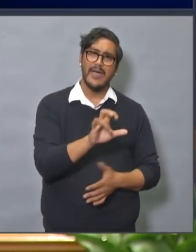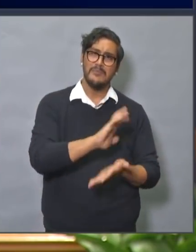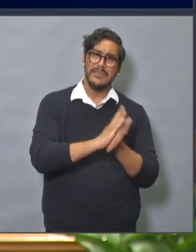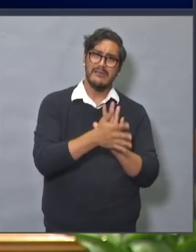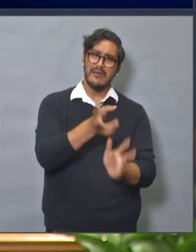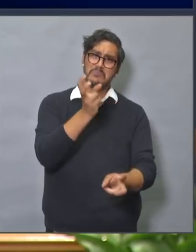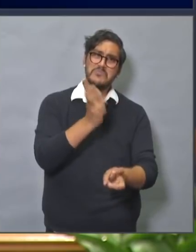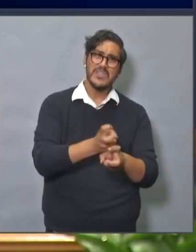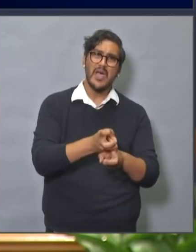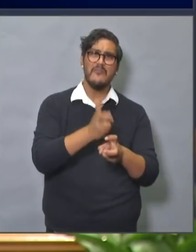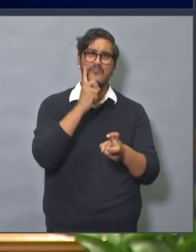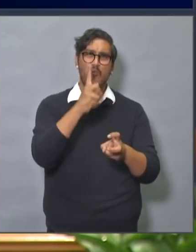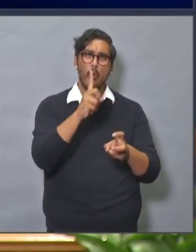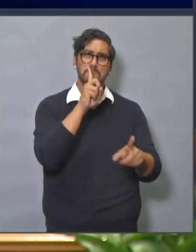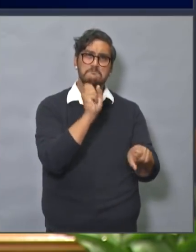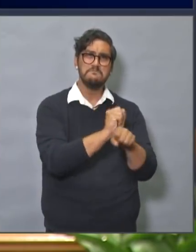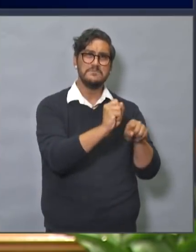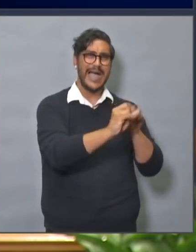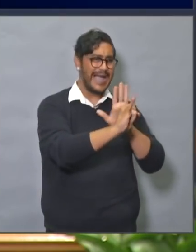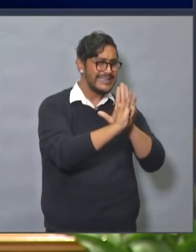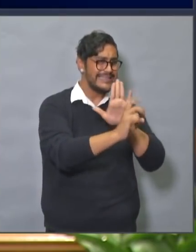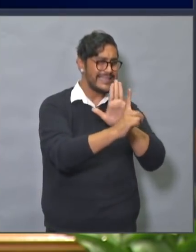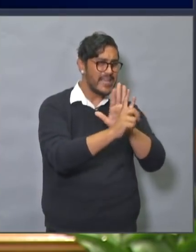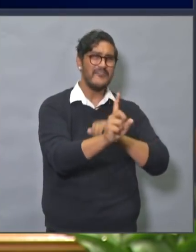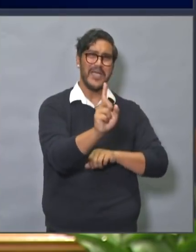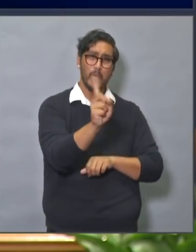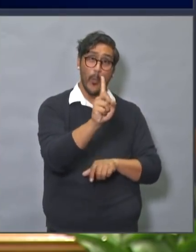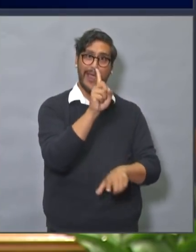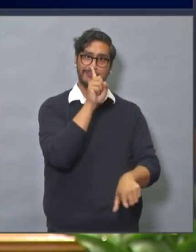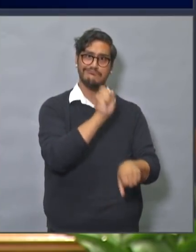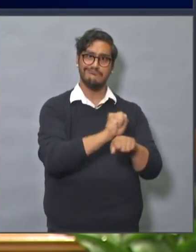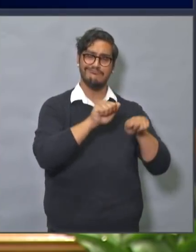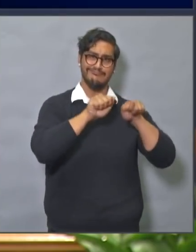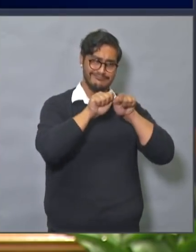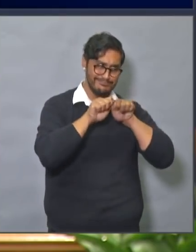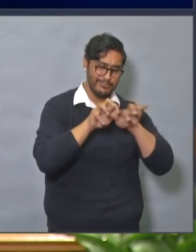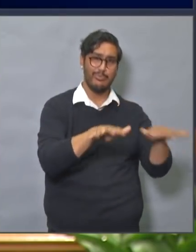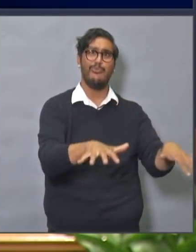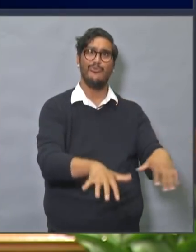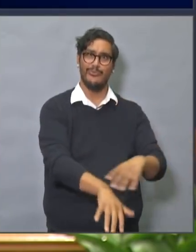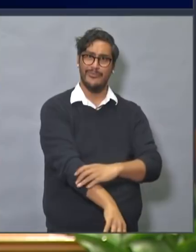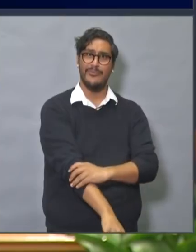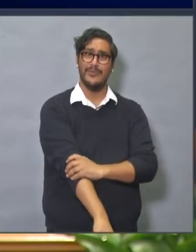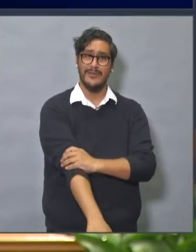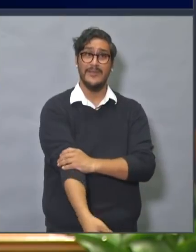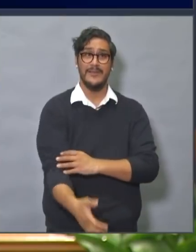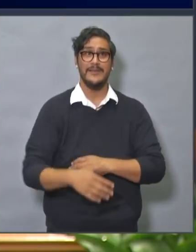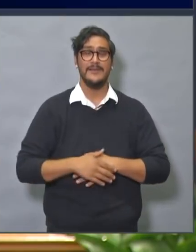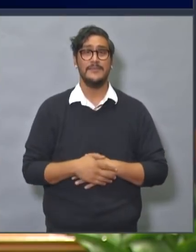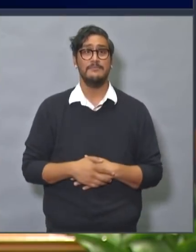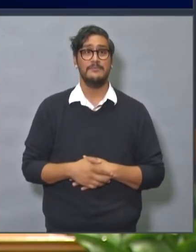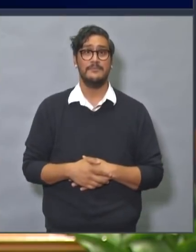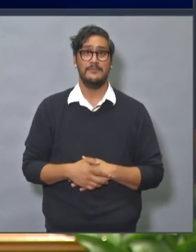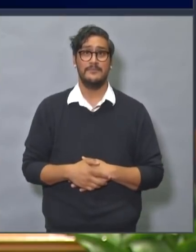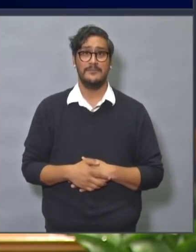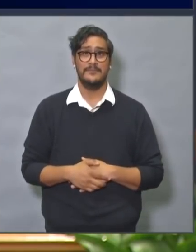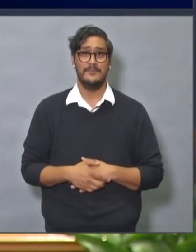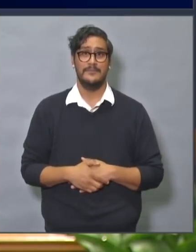la identificación de la fuente de los brotes. El mayor problema del aumento es simple